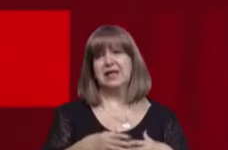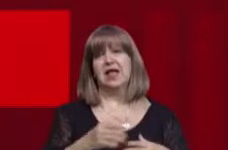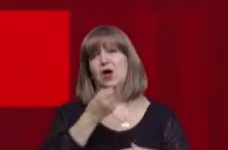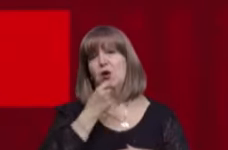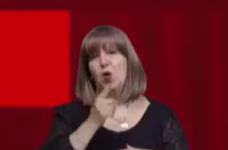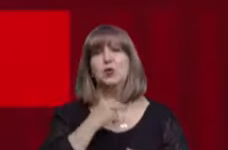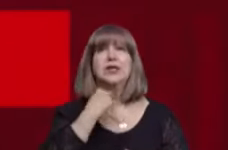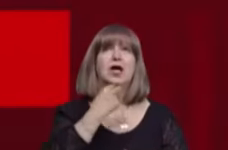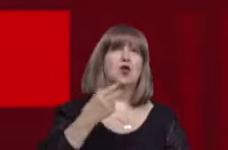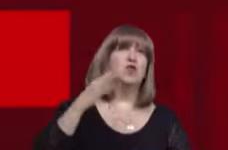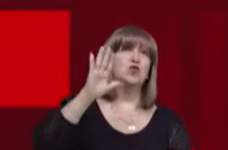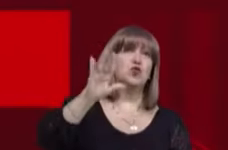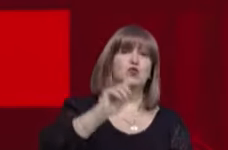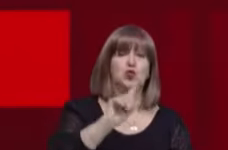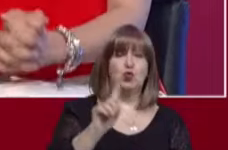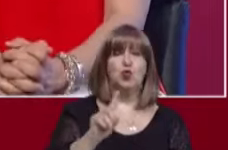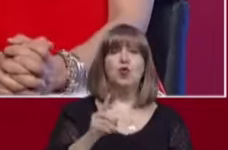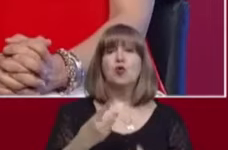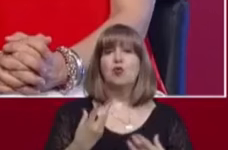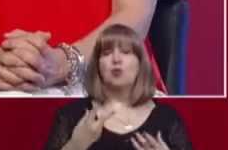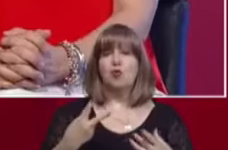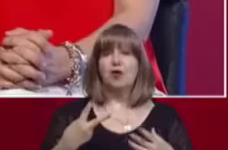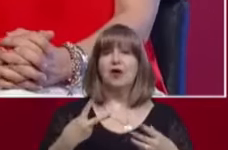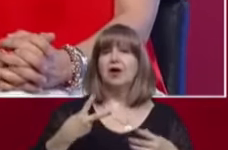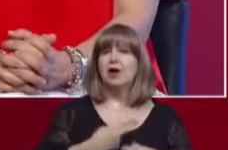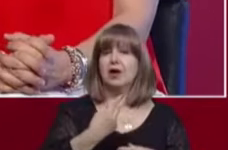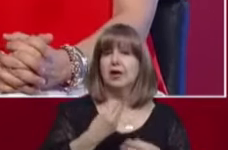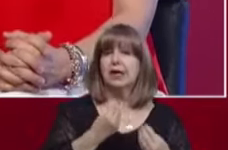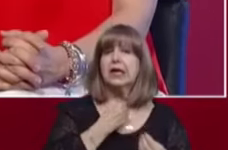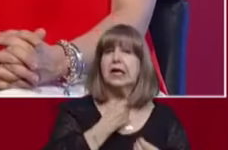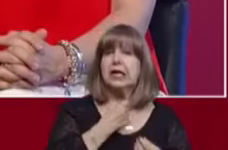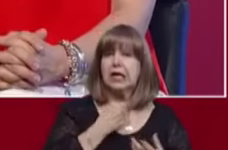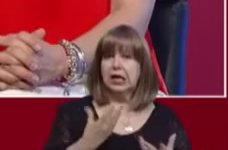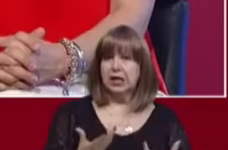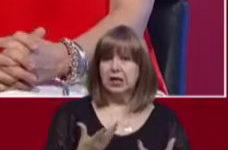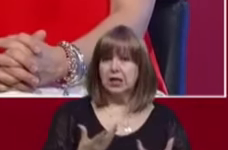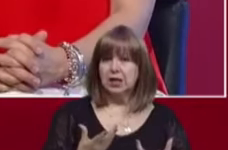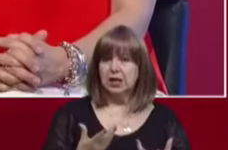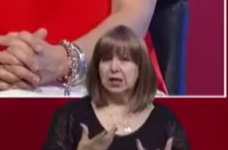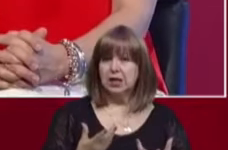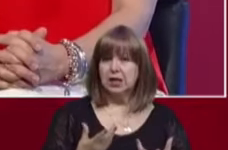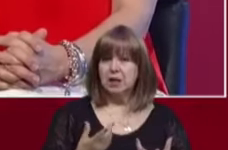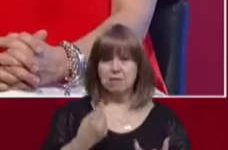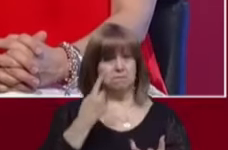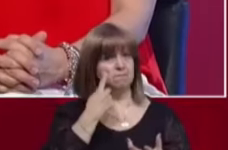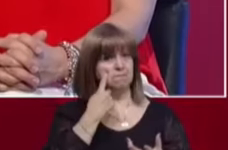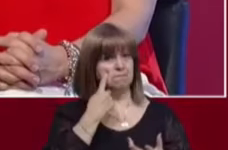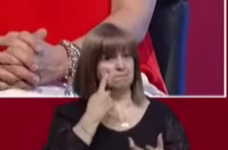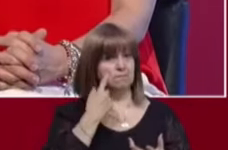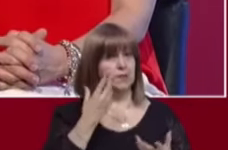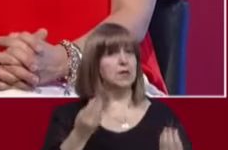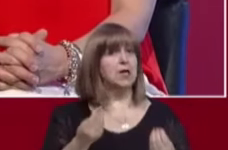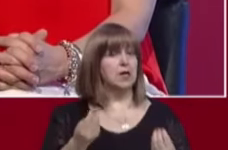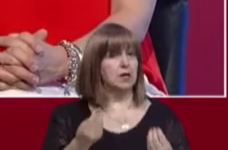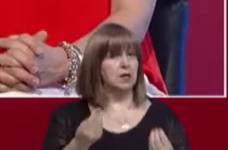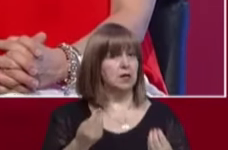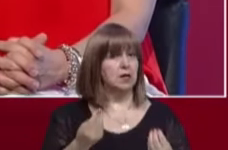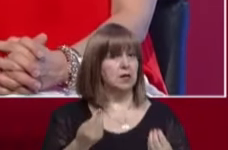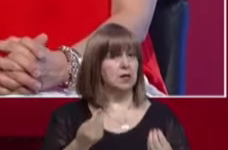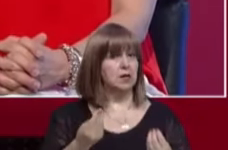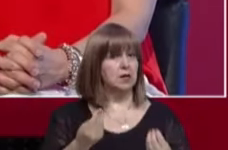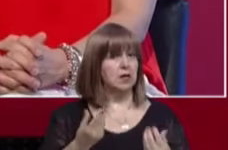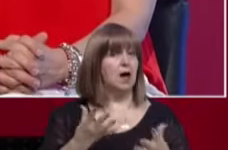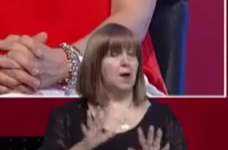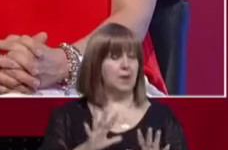también los de los profesionales? ¿Cuál es la realidad que se vive? ¿Los jóvenes quieren o no ser padres? ¿Y los que piensan en un futuro, si realmente están buscando